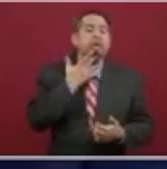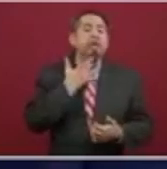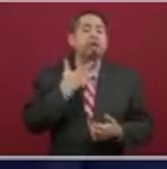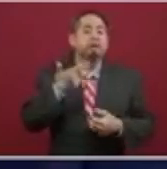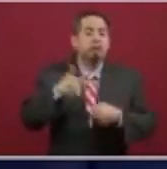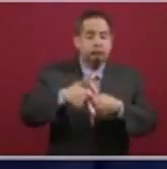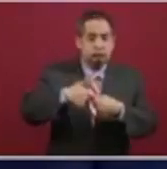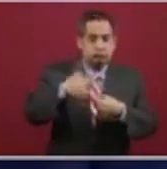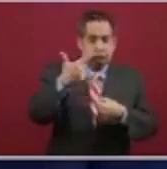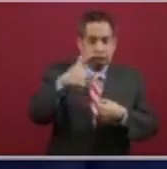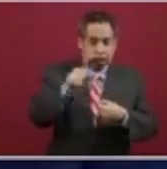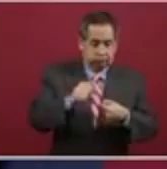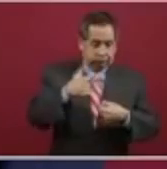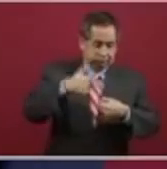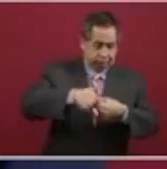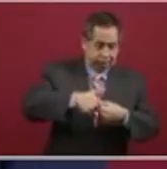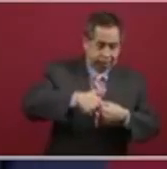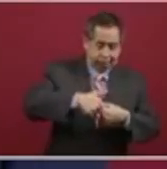que antes.